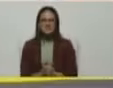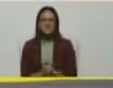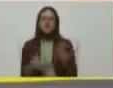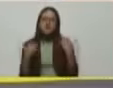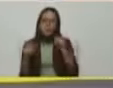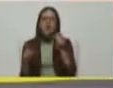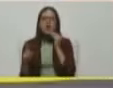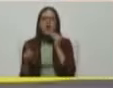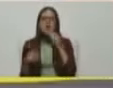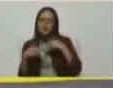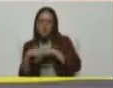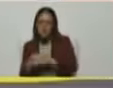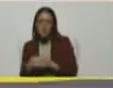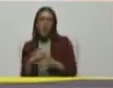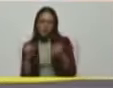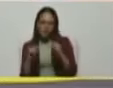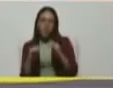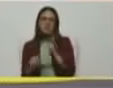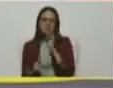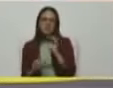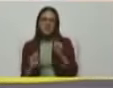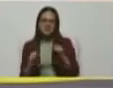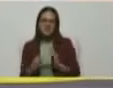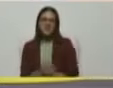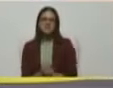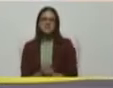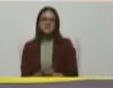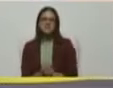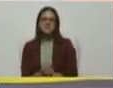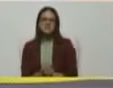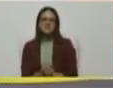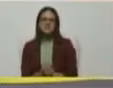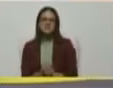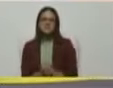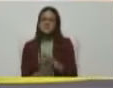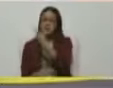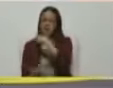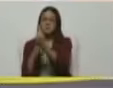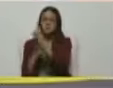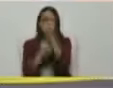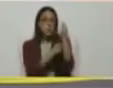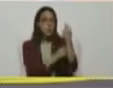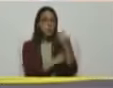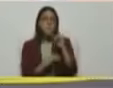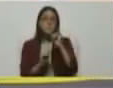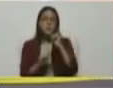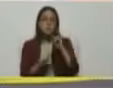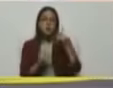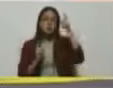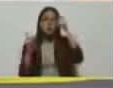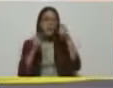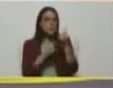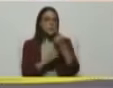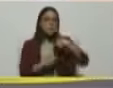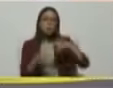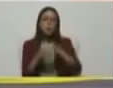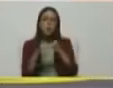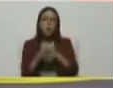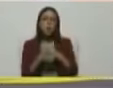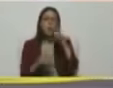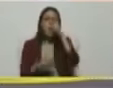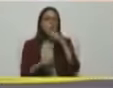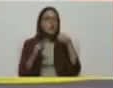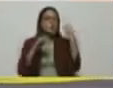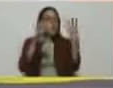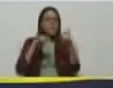juventud acumulada, nos decía a los muchachos del año 96, 94,